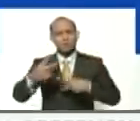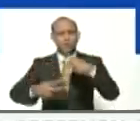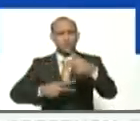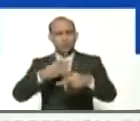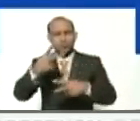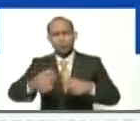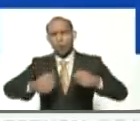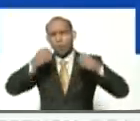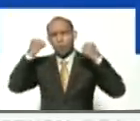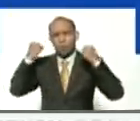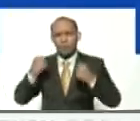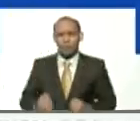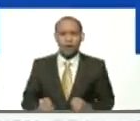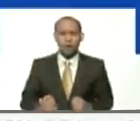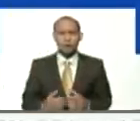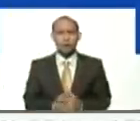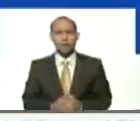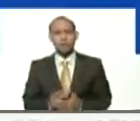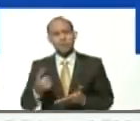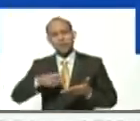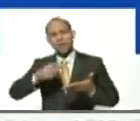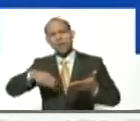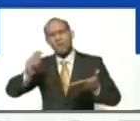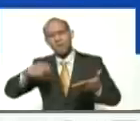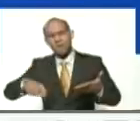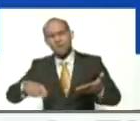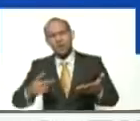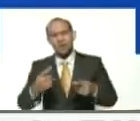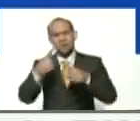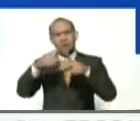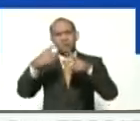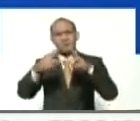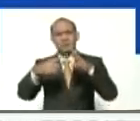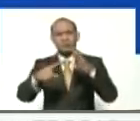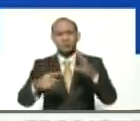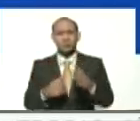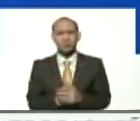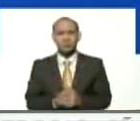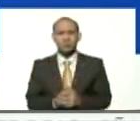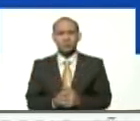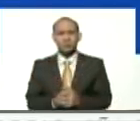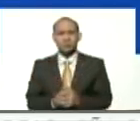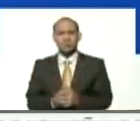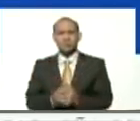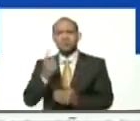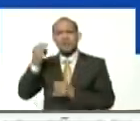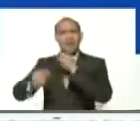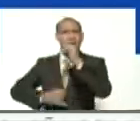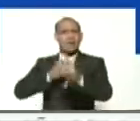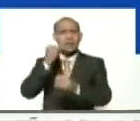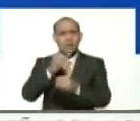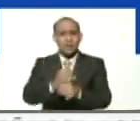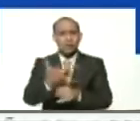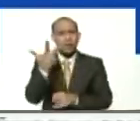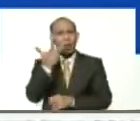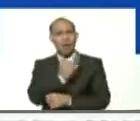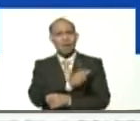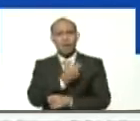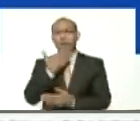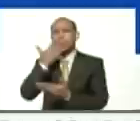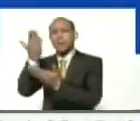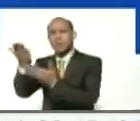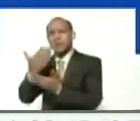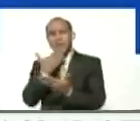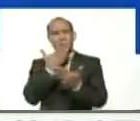para firmar con distintas proveedoras internacionales de vacunas para